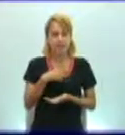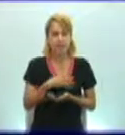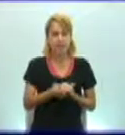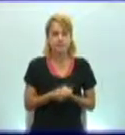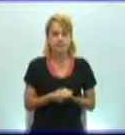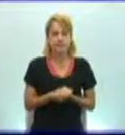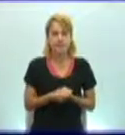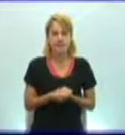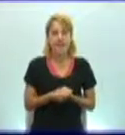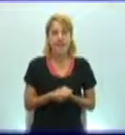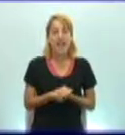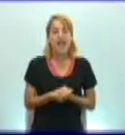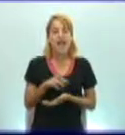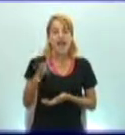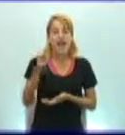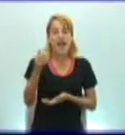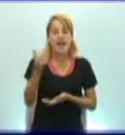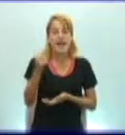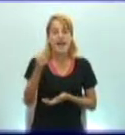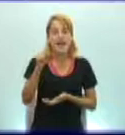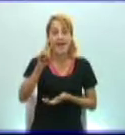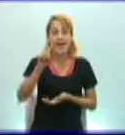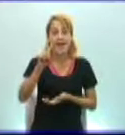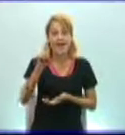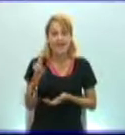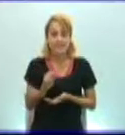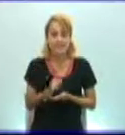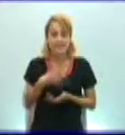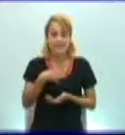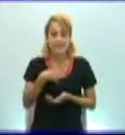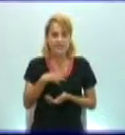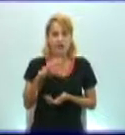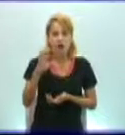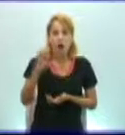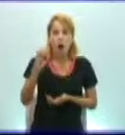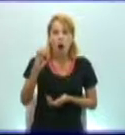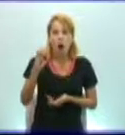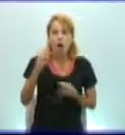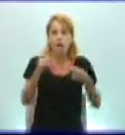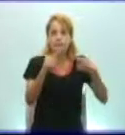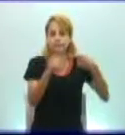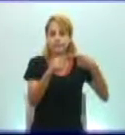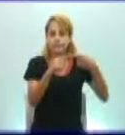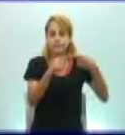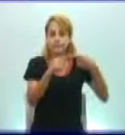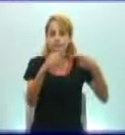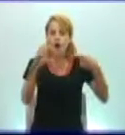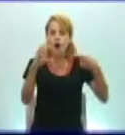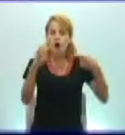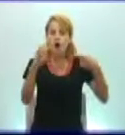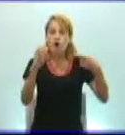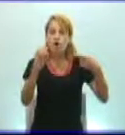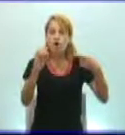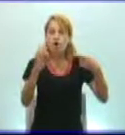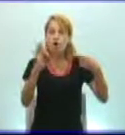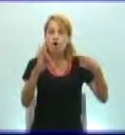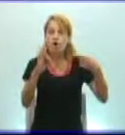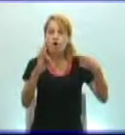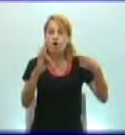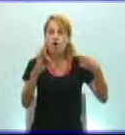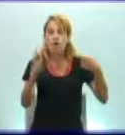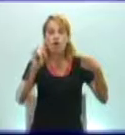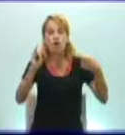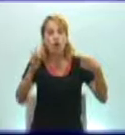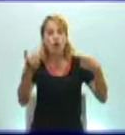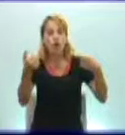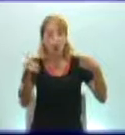la raíz está compuesta por la cofia, que no es más que la parte que protege la zona de división celular contra los